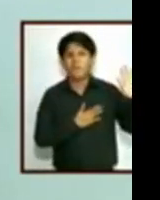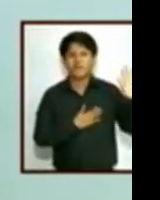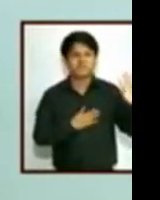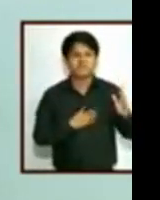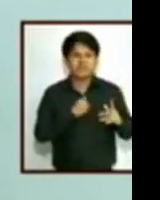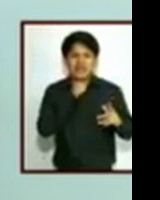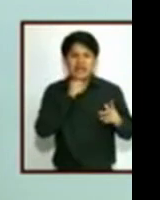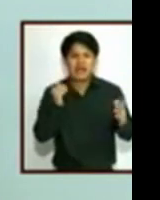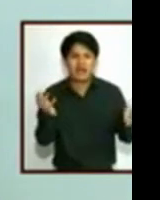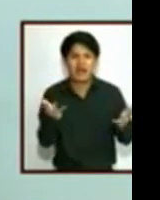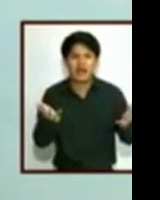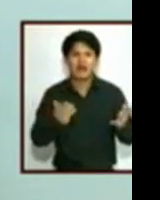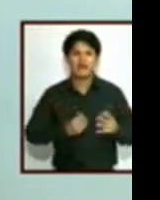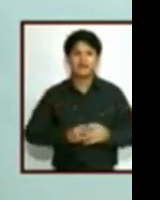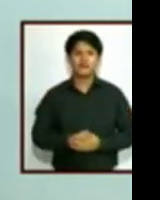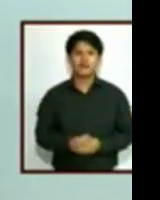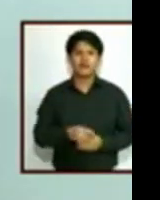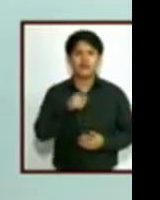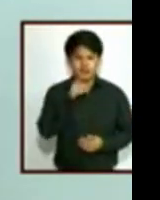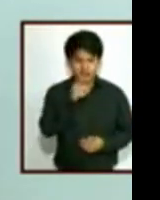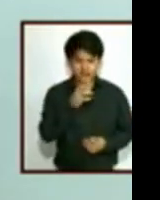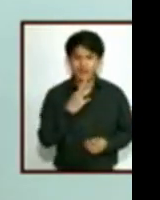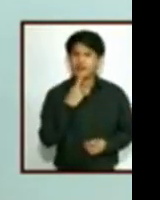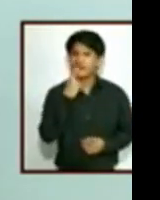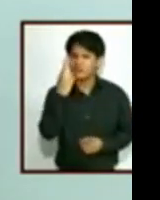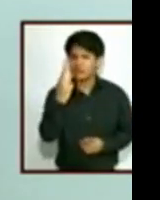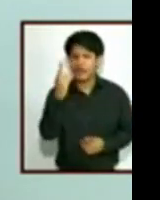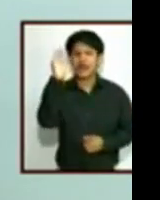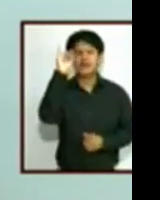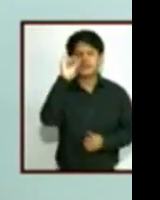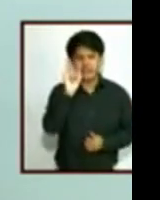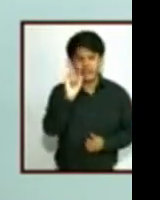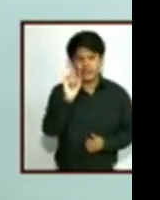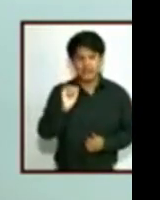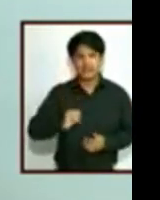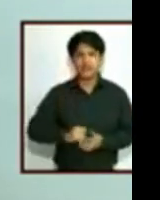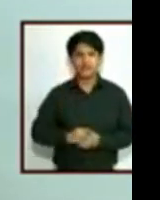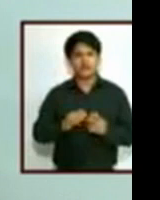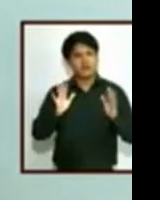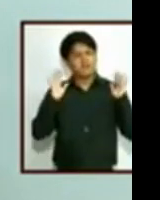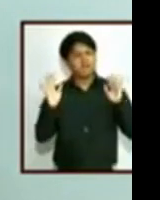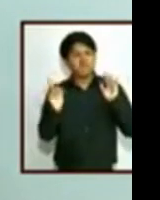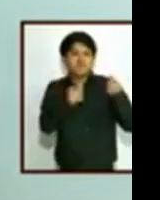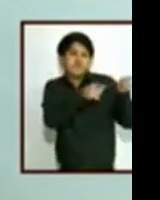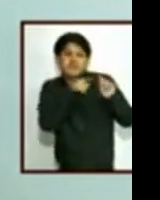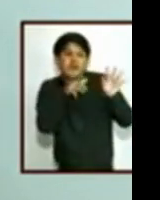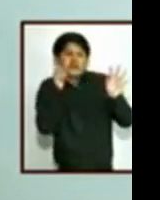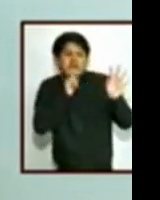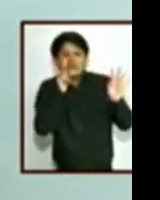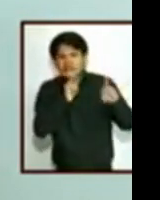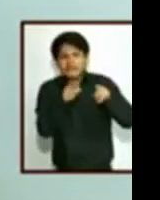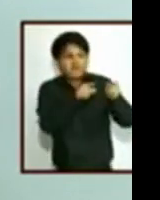no cumplen? Si tu respuesta es sí, ahí tienes a los de siempre,